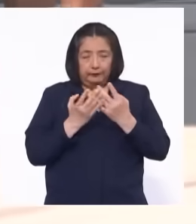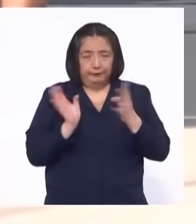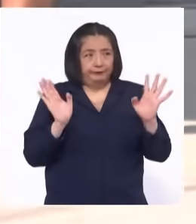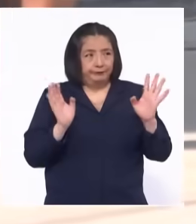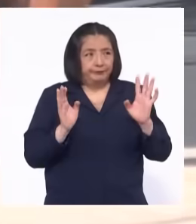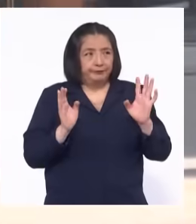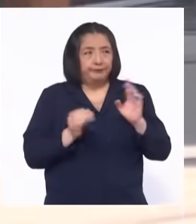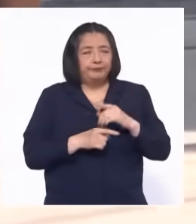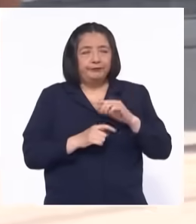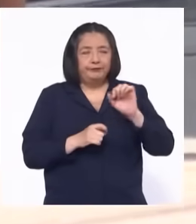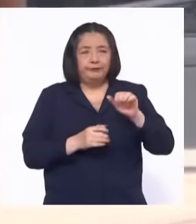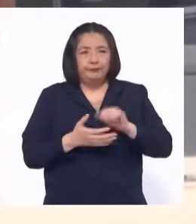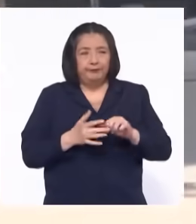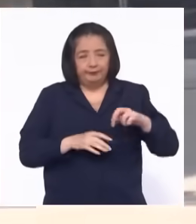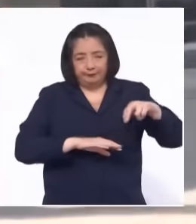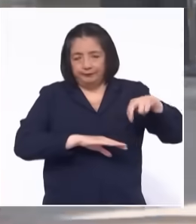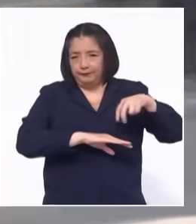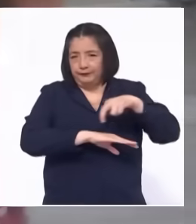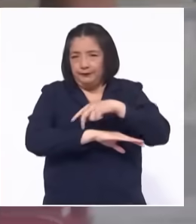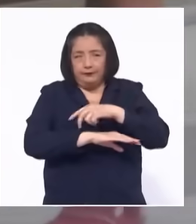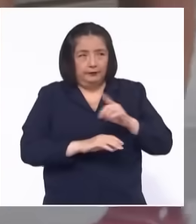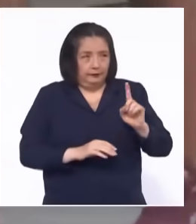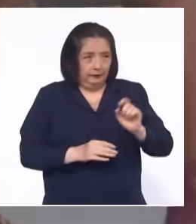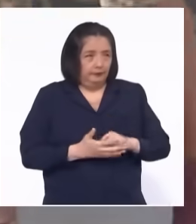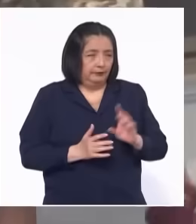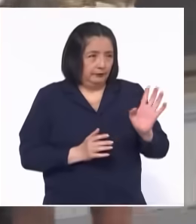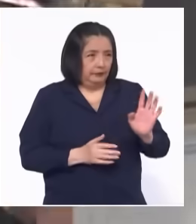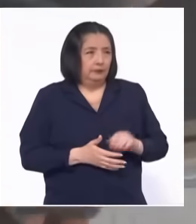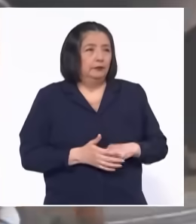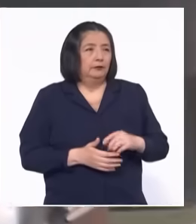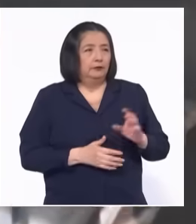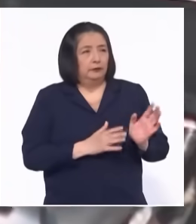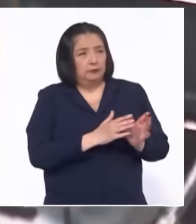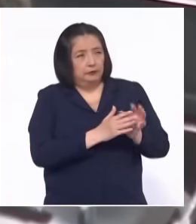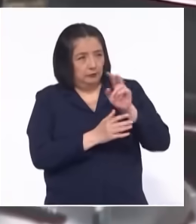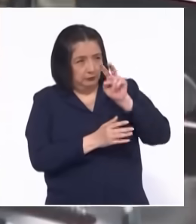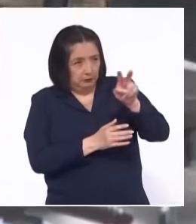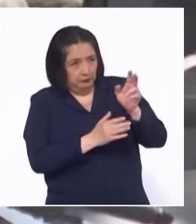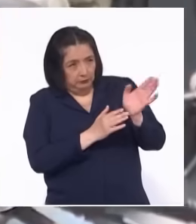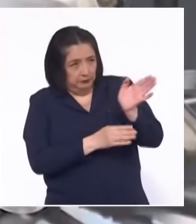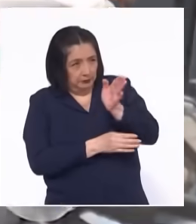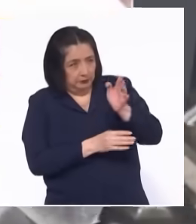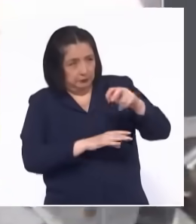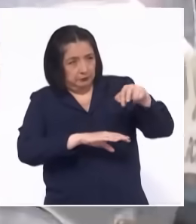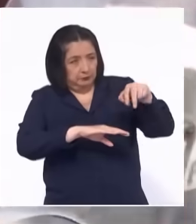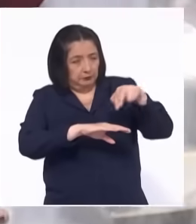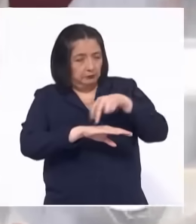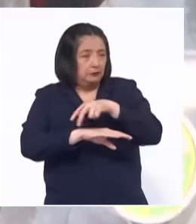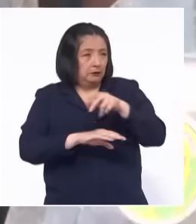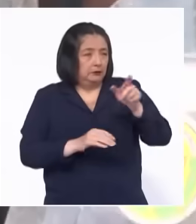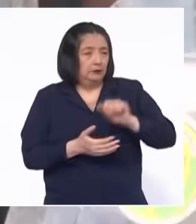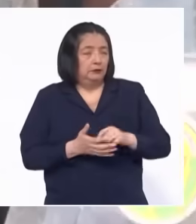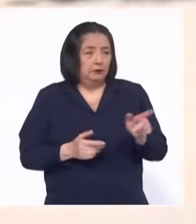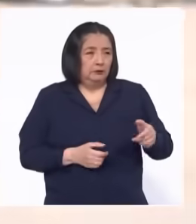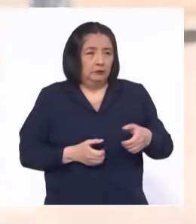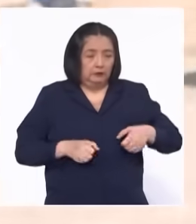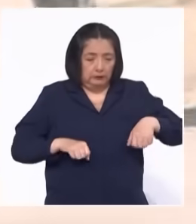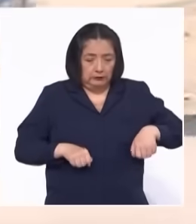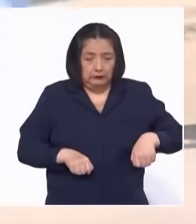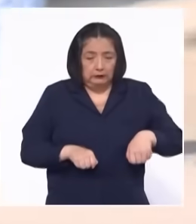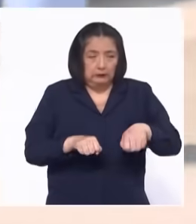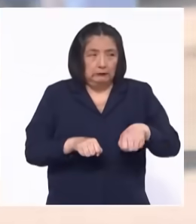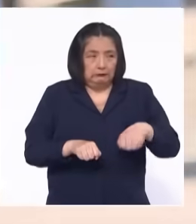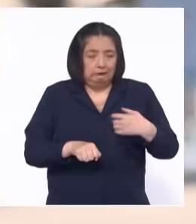el paso por la vereda, por los lados, por un lado en realidad, por el lado derecho donde estamos observando. Lo que nos indican, por ejemplo, los estibadores es que a algunos les